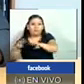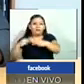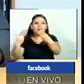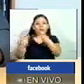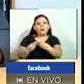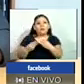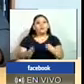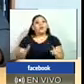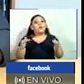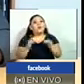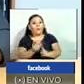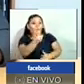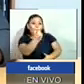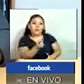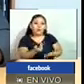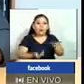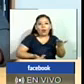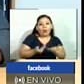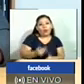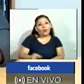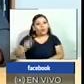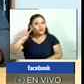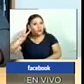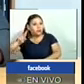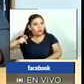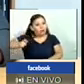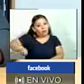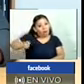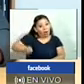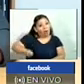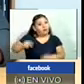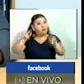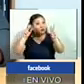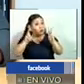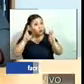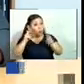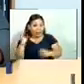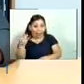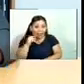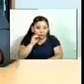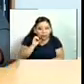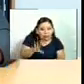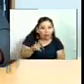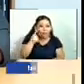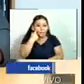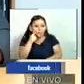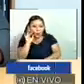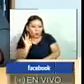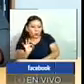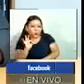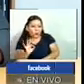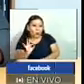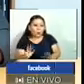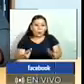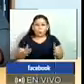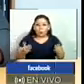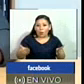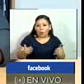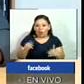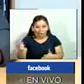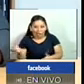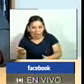así como comerciantes y dos abogados que supuestamente informaban sobre los testigos de los procesos a los pandilleros para que estos